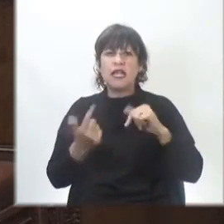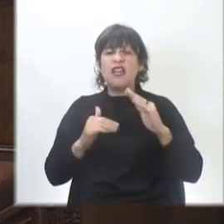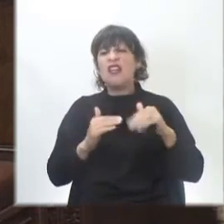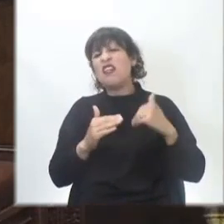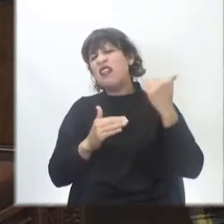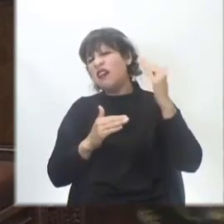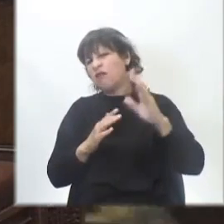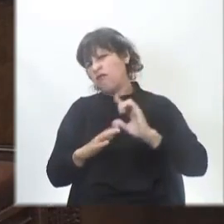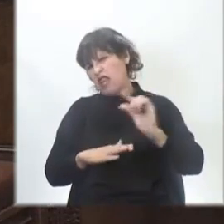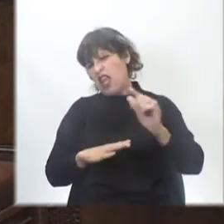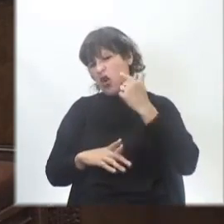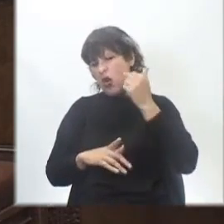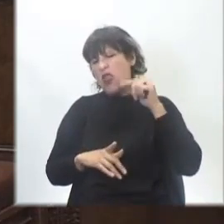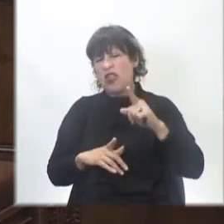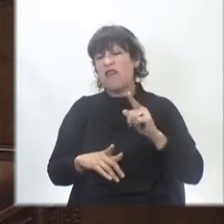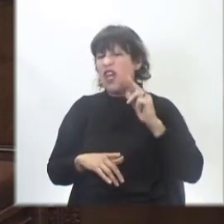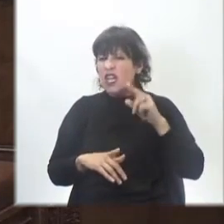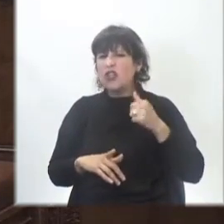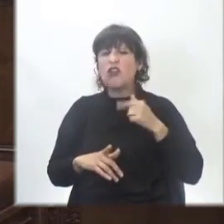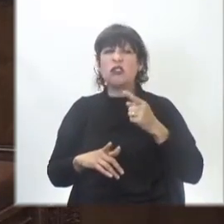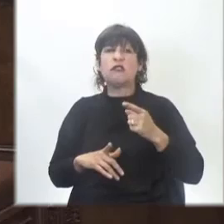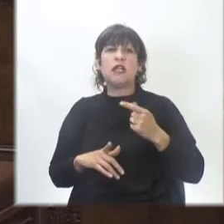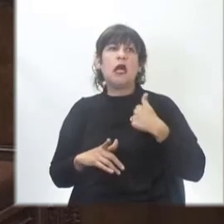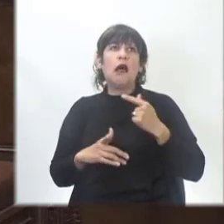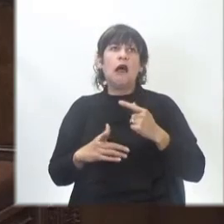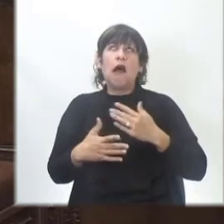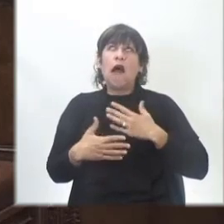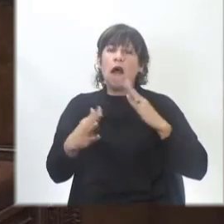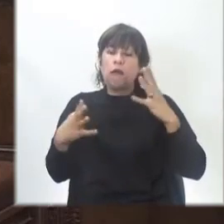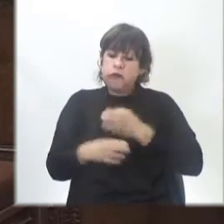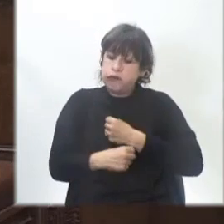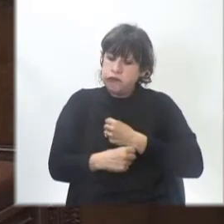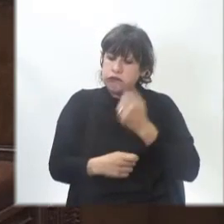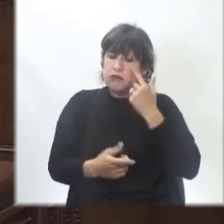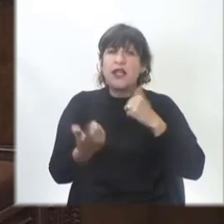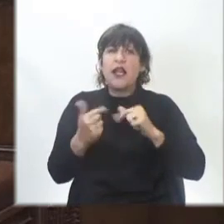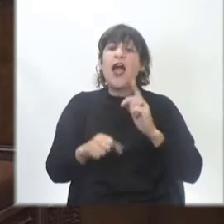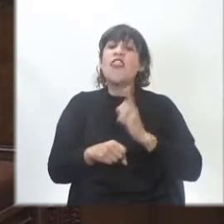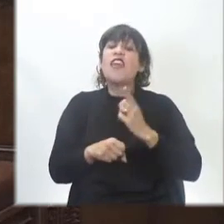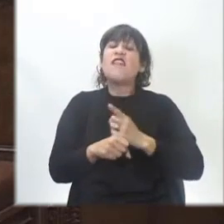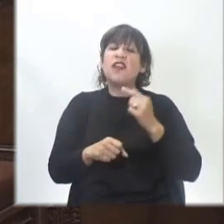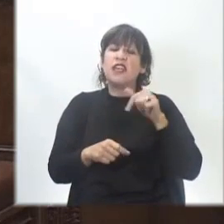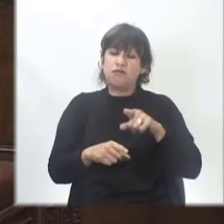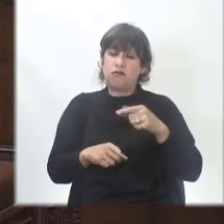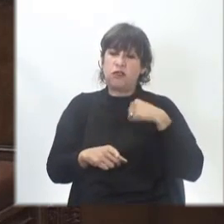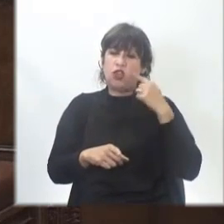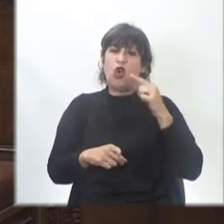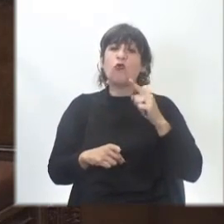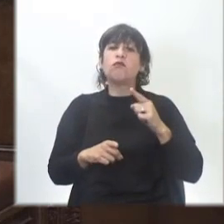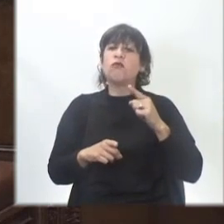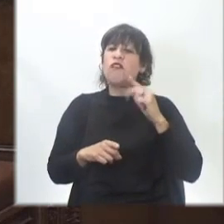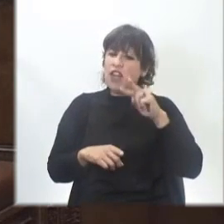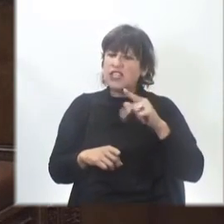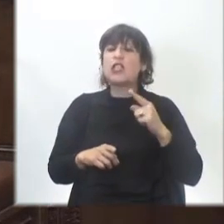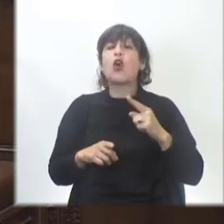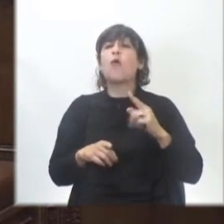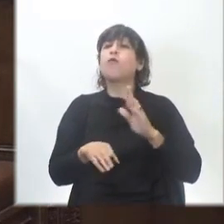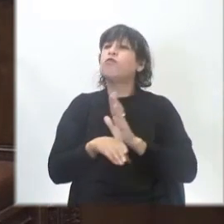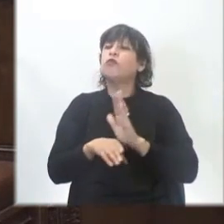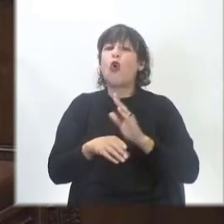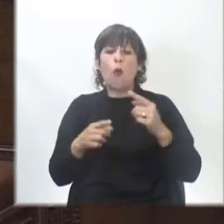dramatismo, deben ser entendidos como un instrumento de aporte democrático, de aporte